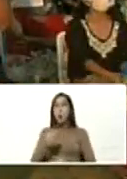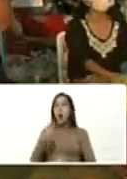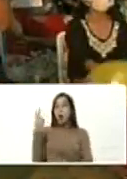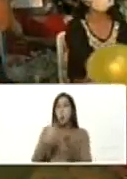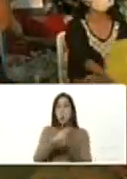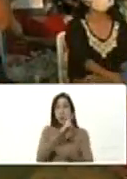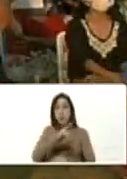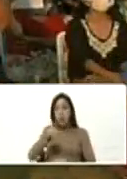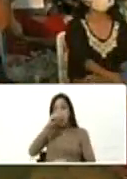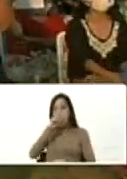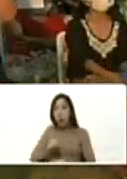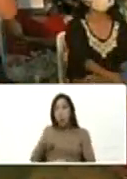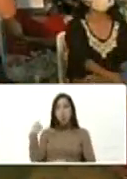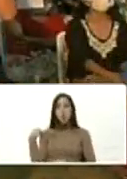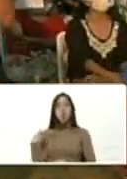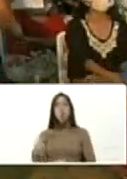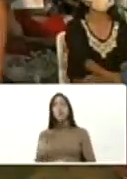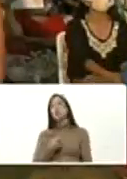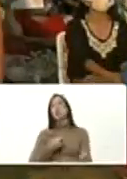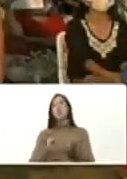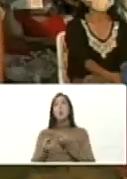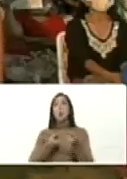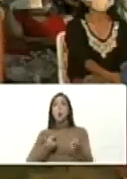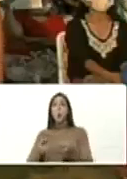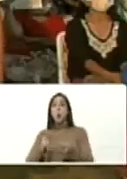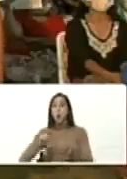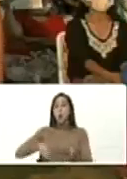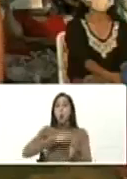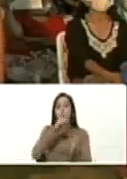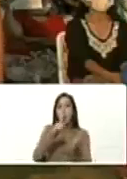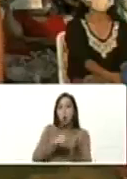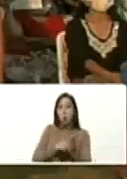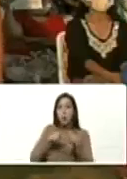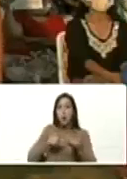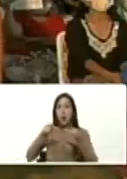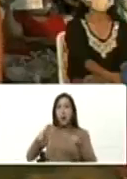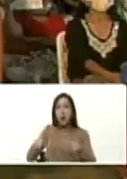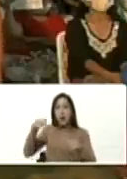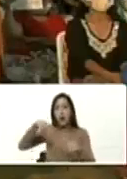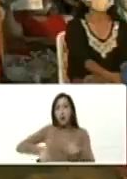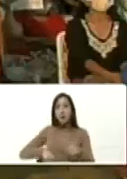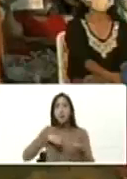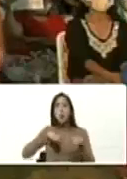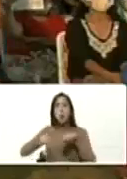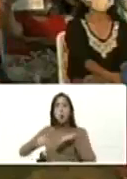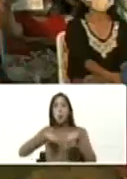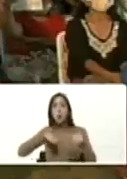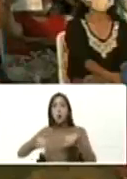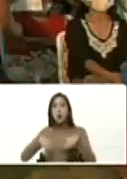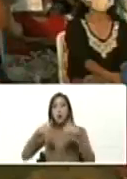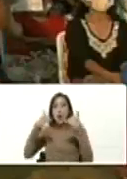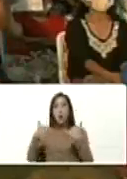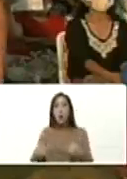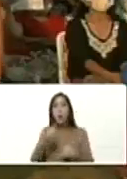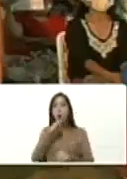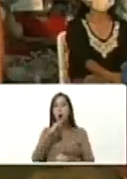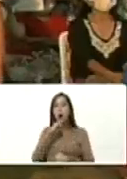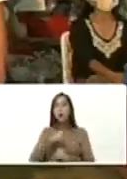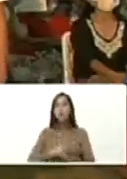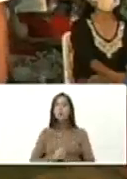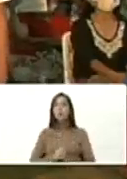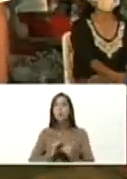aquí tratar de sacar el 100% titularidad aquí en el estado Cojedes. Hoy, bueno, le informo que aquí